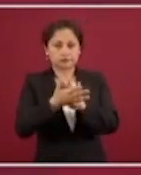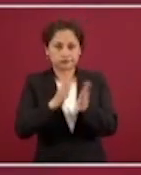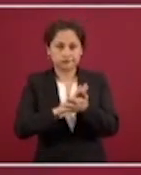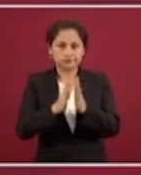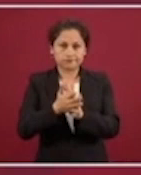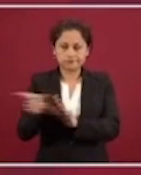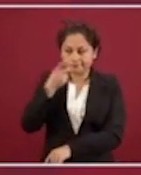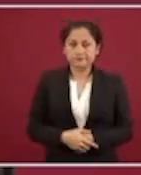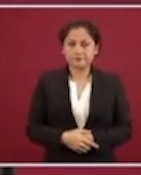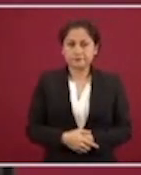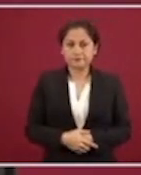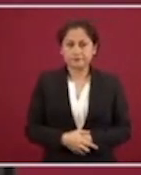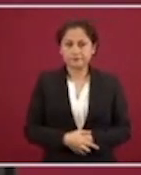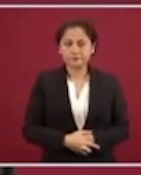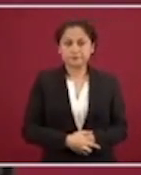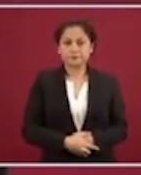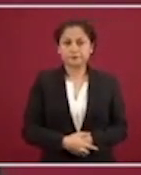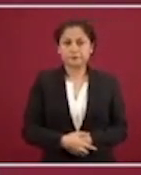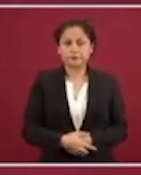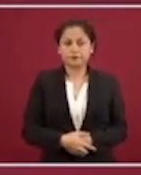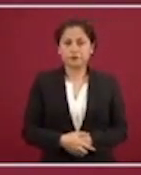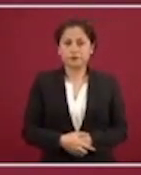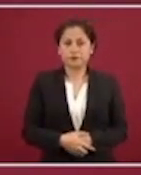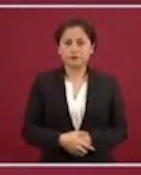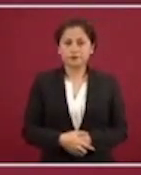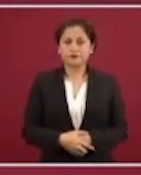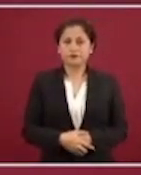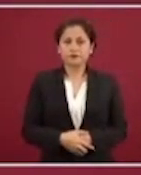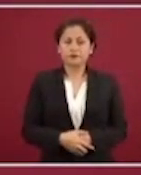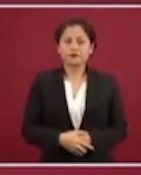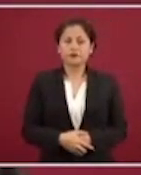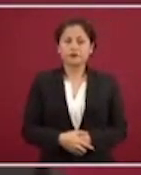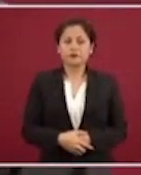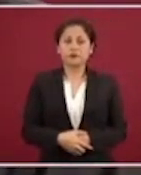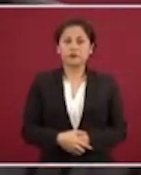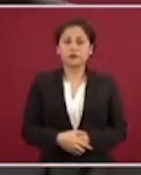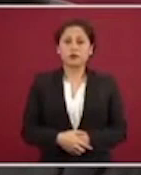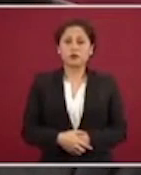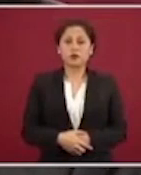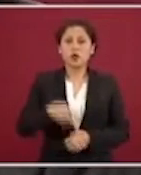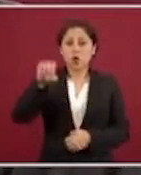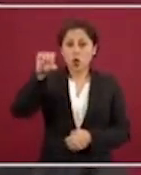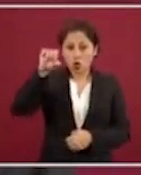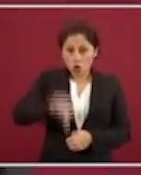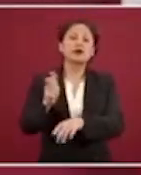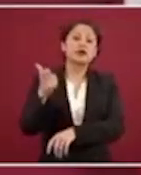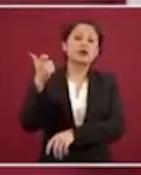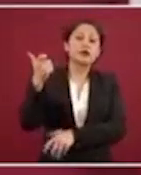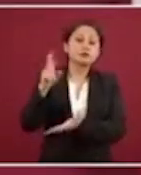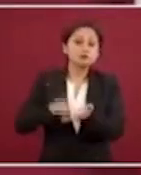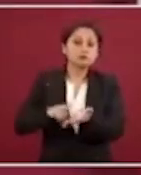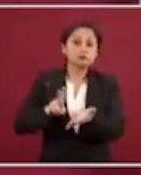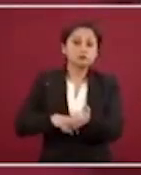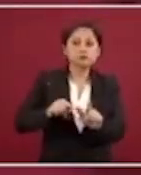agradezco. Hoy sale, se da a conocer el dato de inflación. A ver